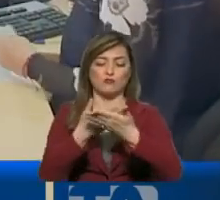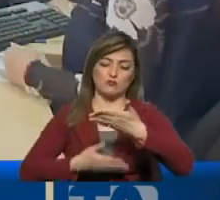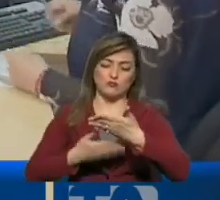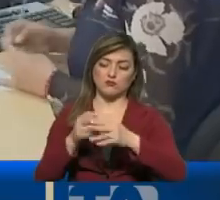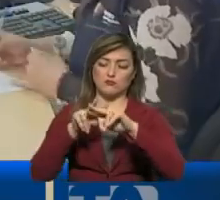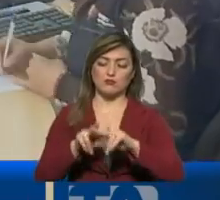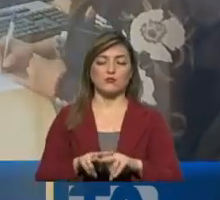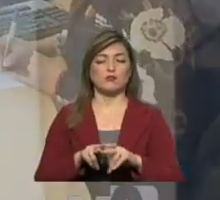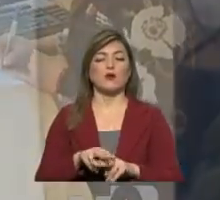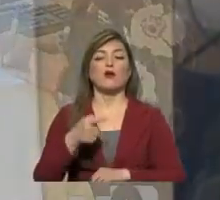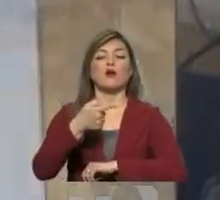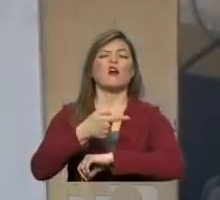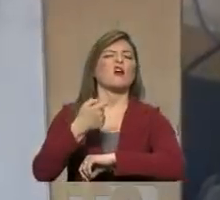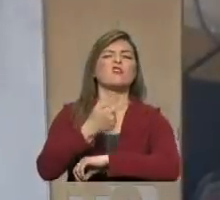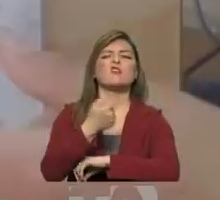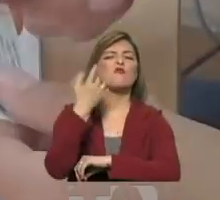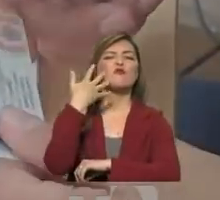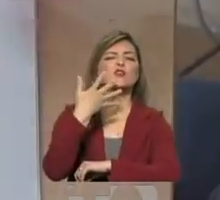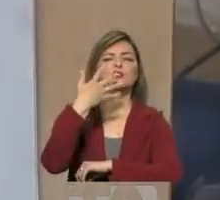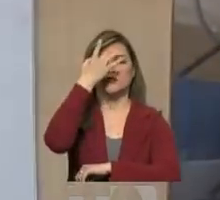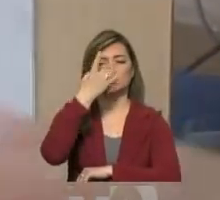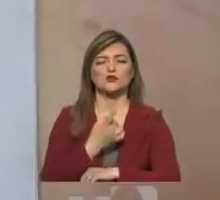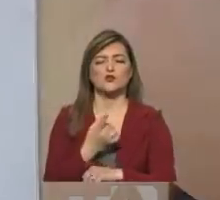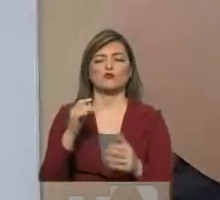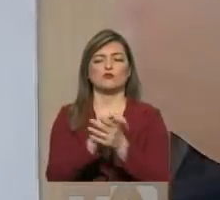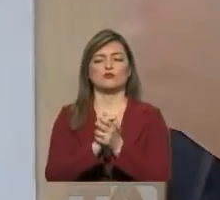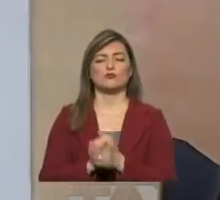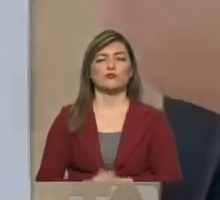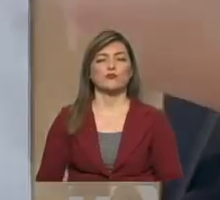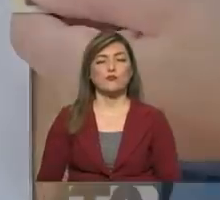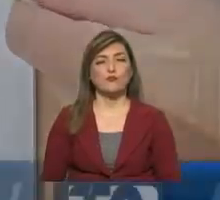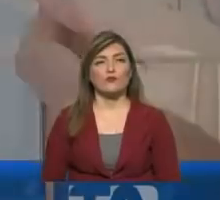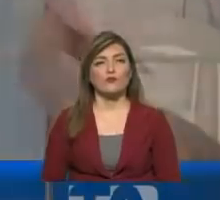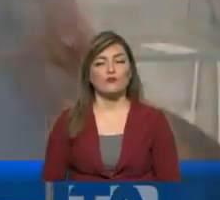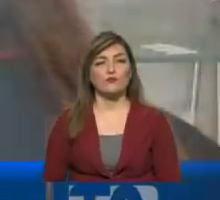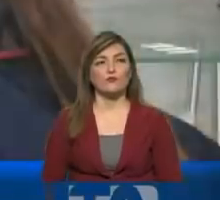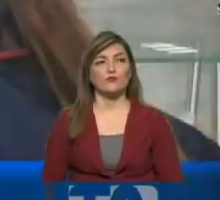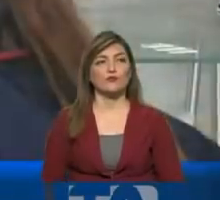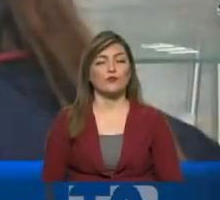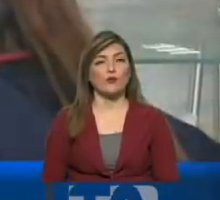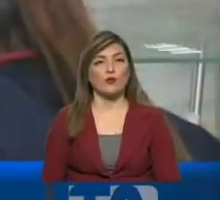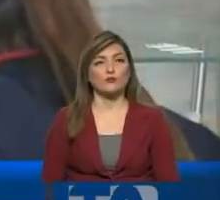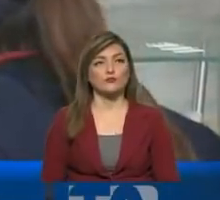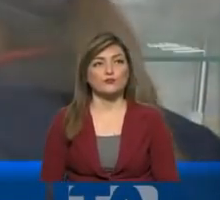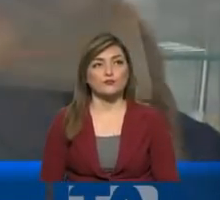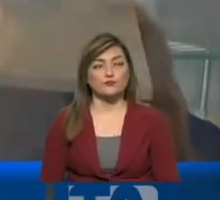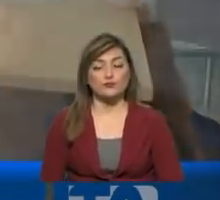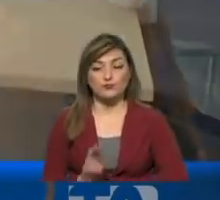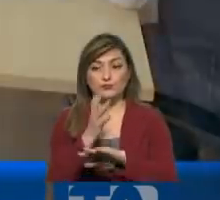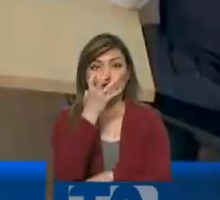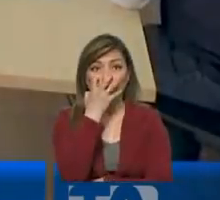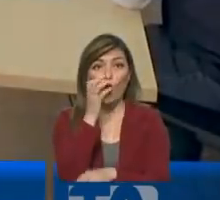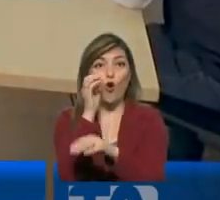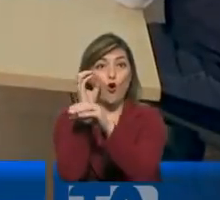deberá indicar la fecha y hora seleccionada para la solemnización del matrimonio en sede. Recuerde que el uso de mascarilla